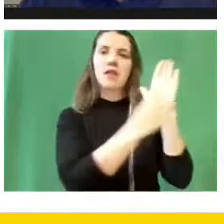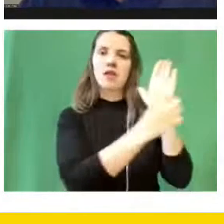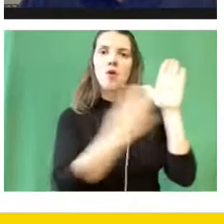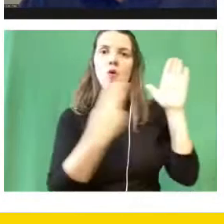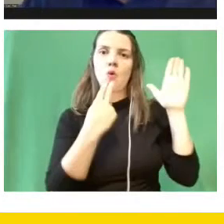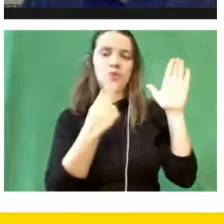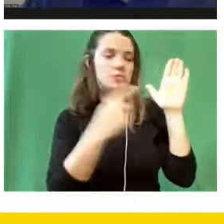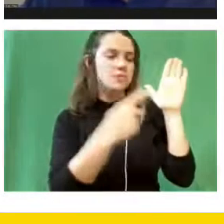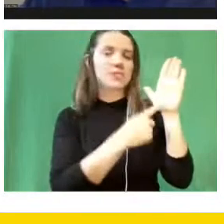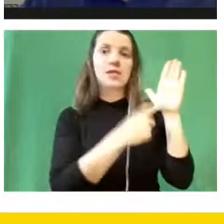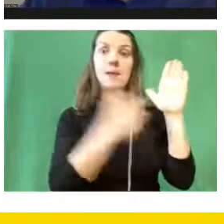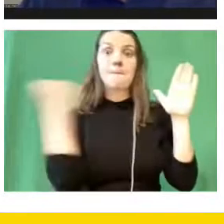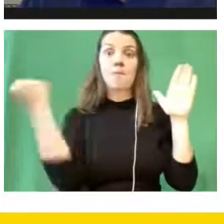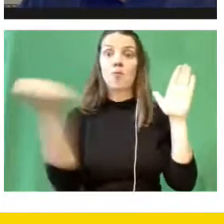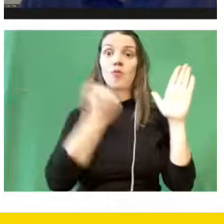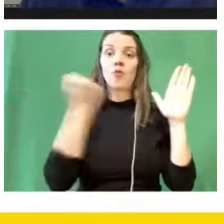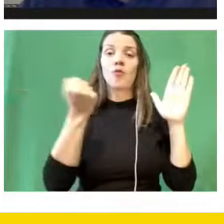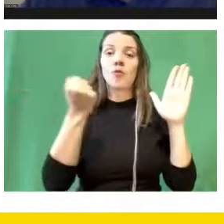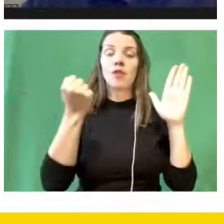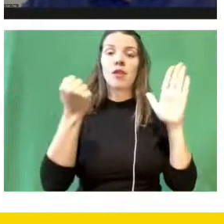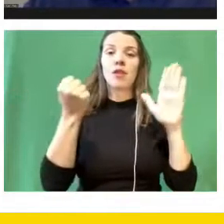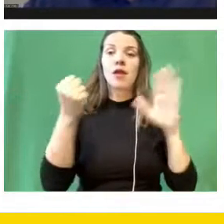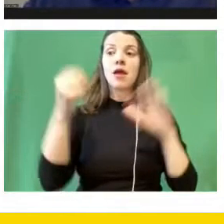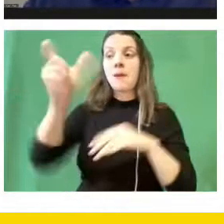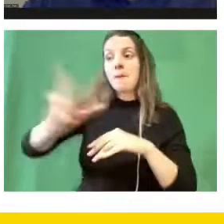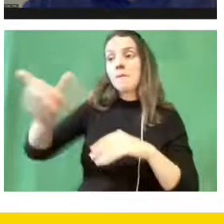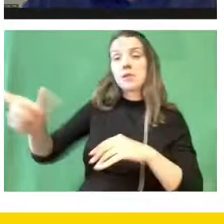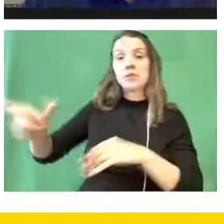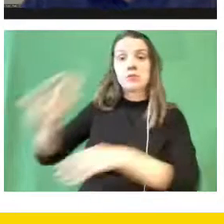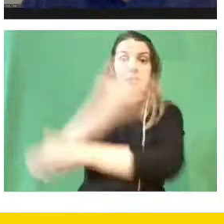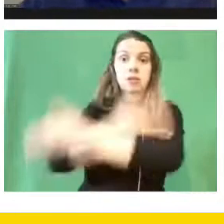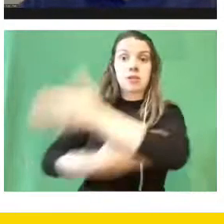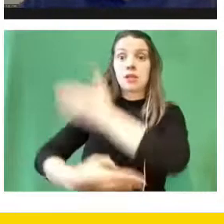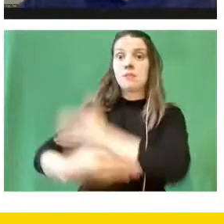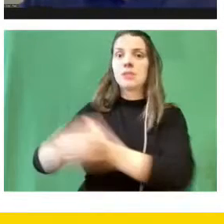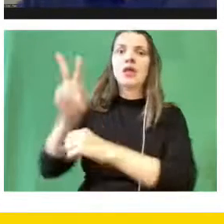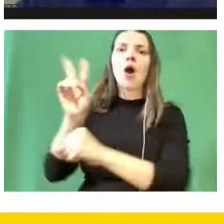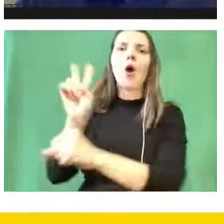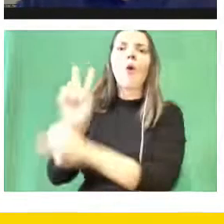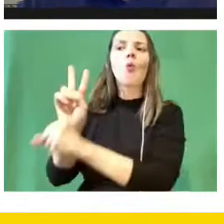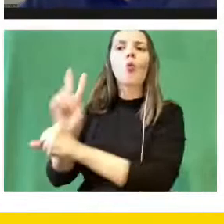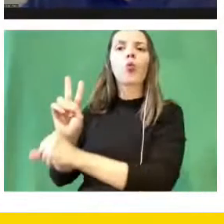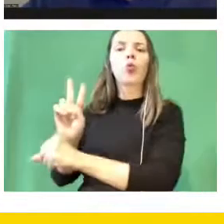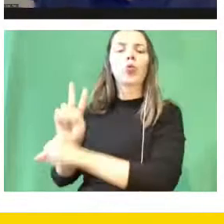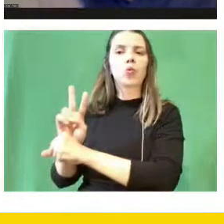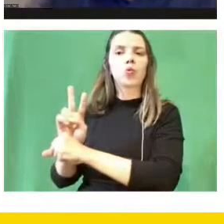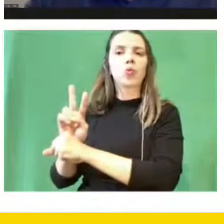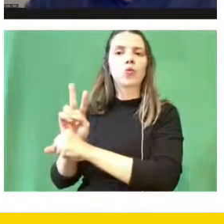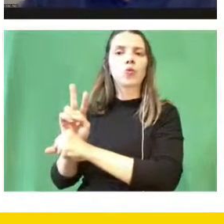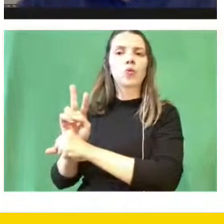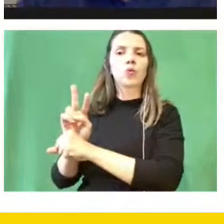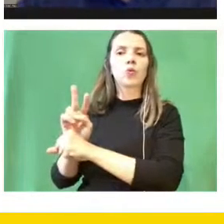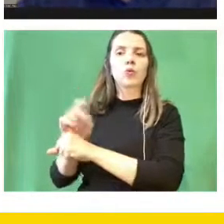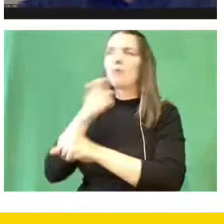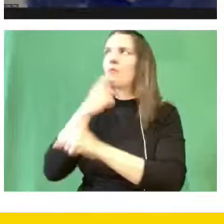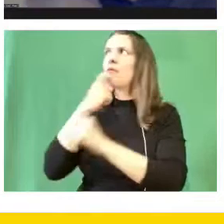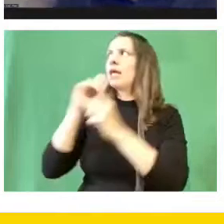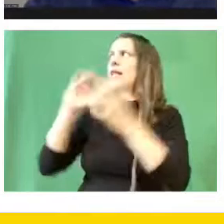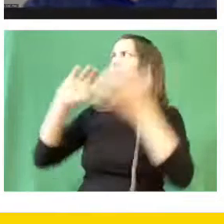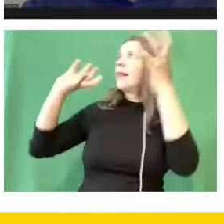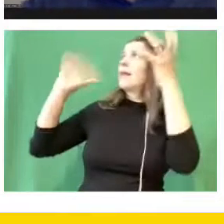de las personas con discapacidad en situaciones de riesgo, incluida de conflicto armado, emergencias naturales y desastres